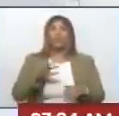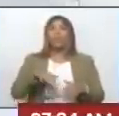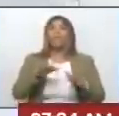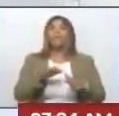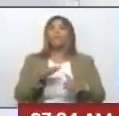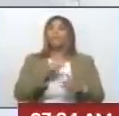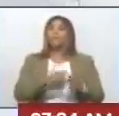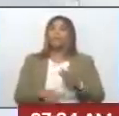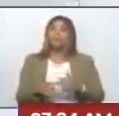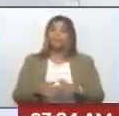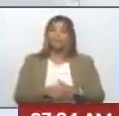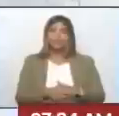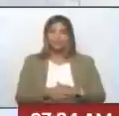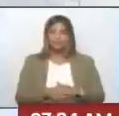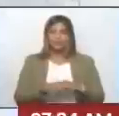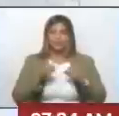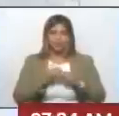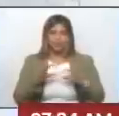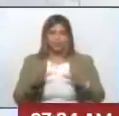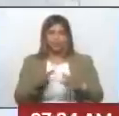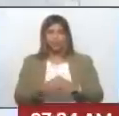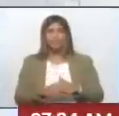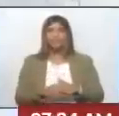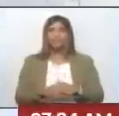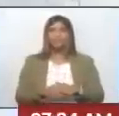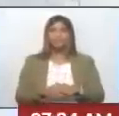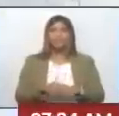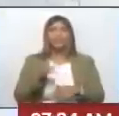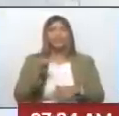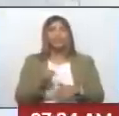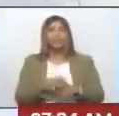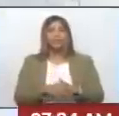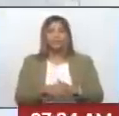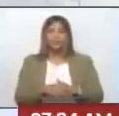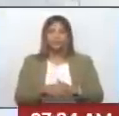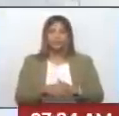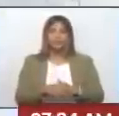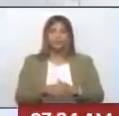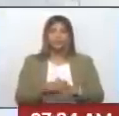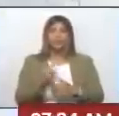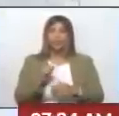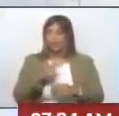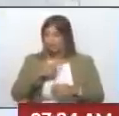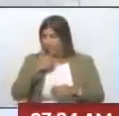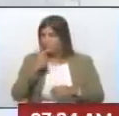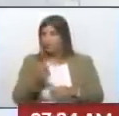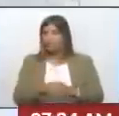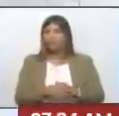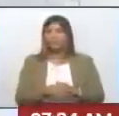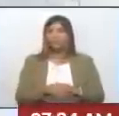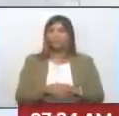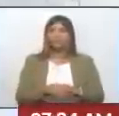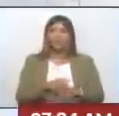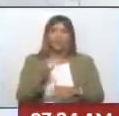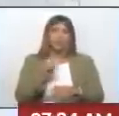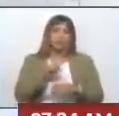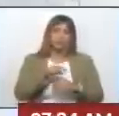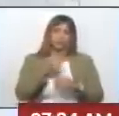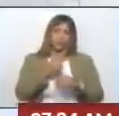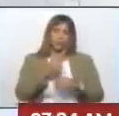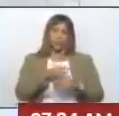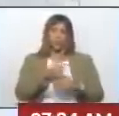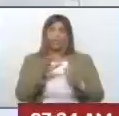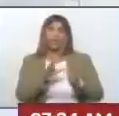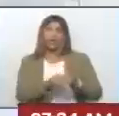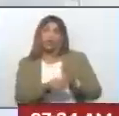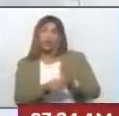Debería una prohibición expresa. Y además de eso, deberían estar avergonzados. Pues ya no se trata solo de